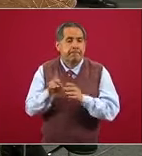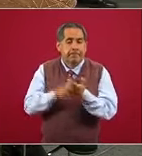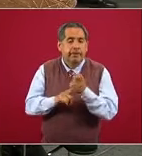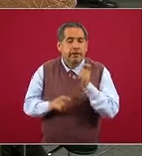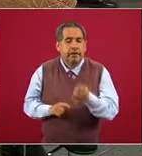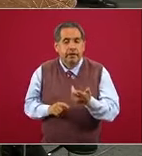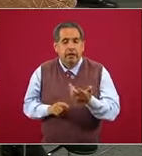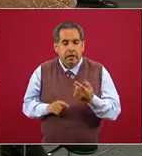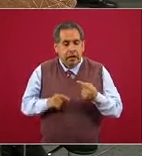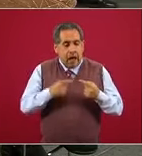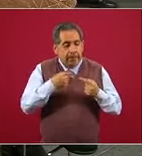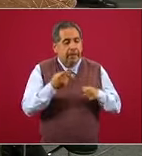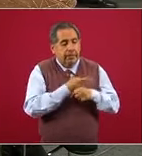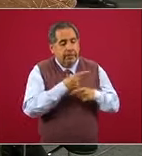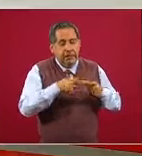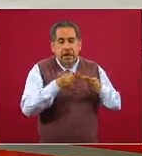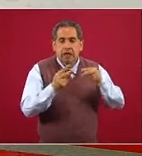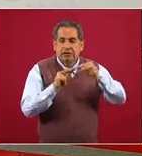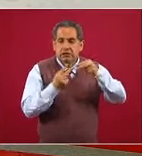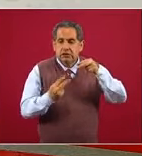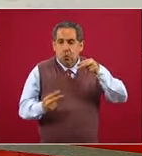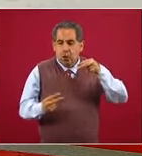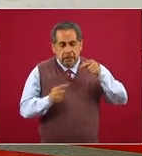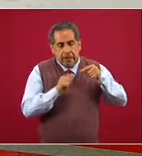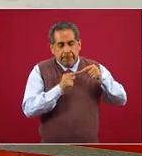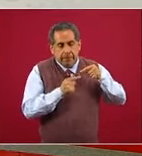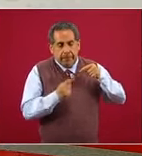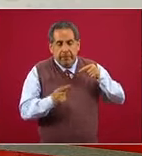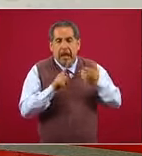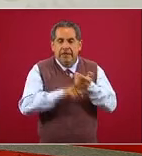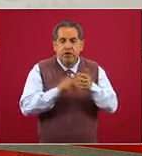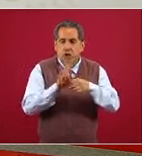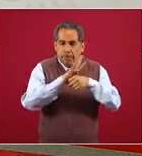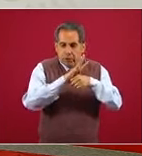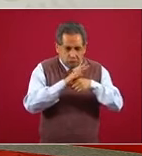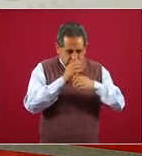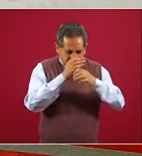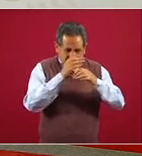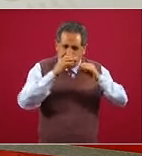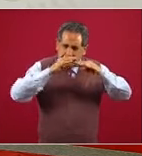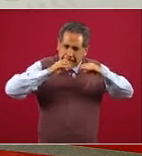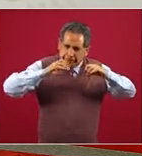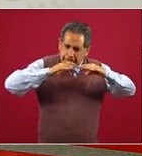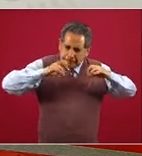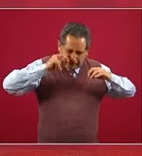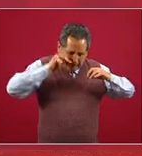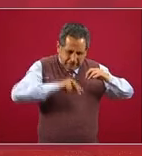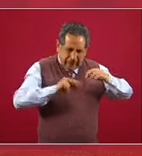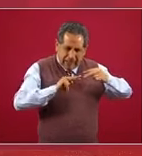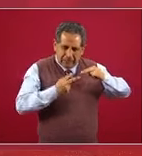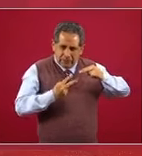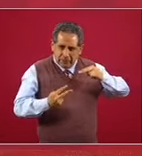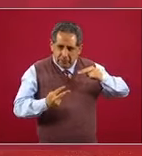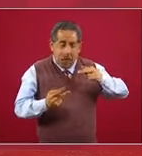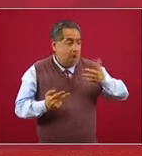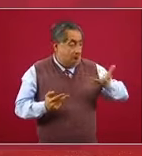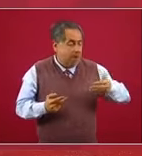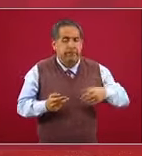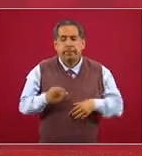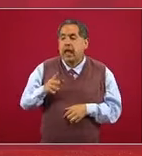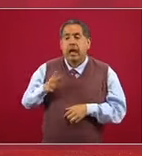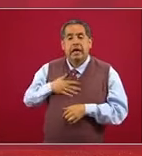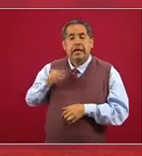la secuenciación genética del virus. El INDRE y otras entidades de salud en